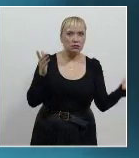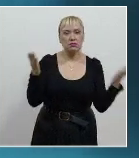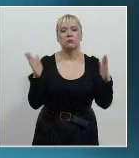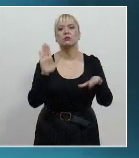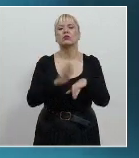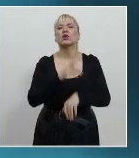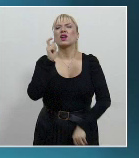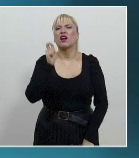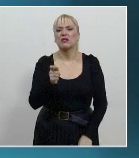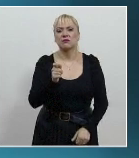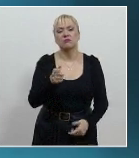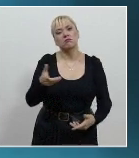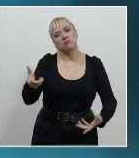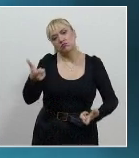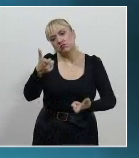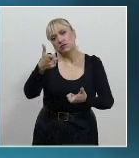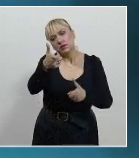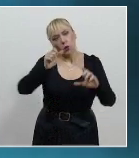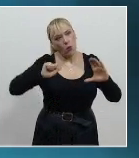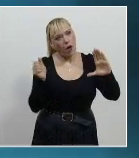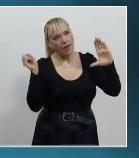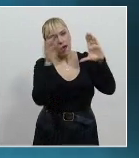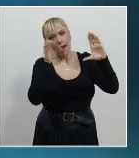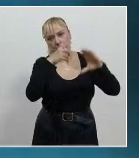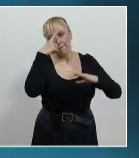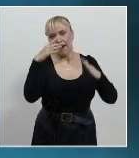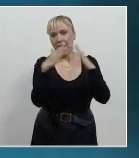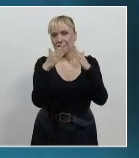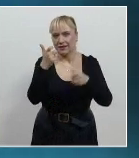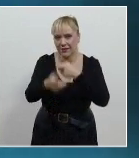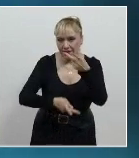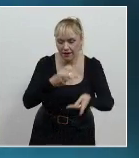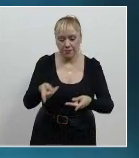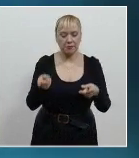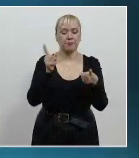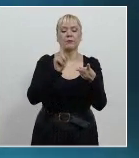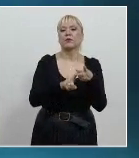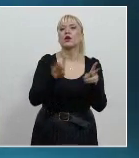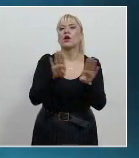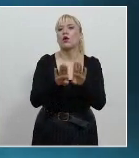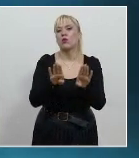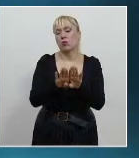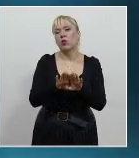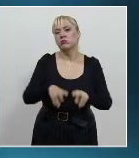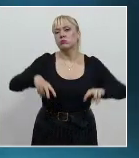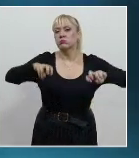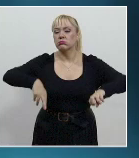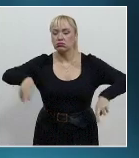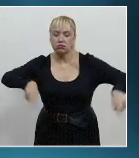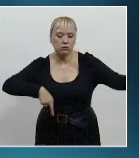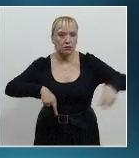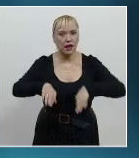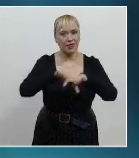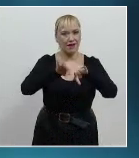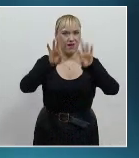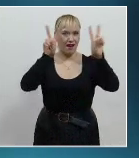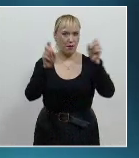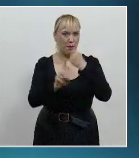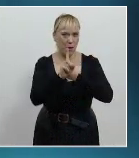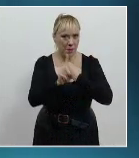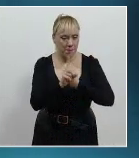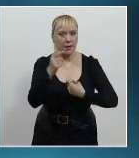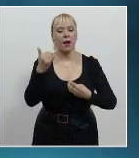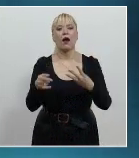expresa, devolución de aportaciones al Fondo de Vivienda, etapa prejudicial conciliatoria en materia laboral y cambio de adscripción